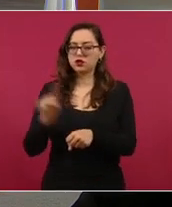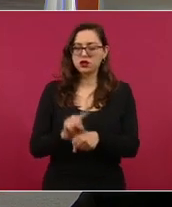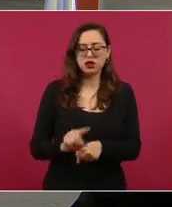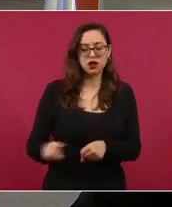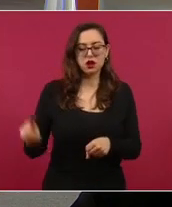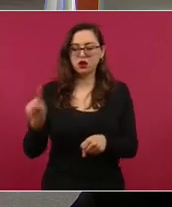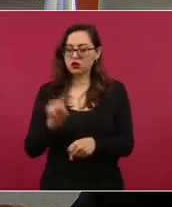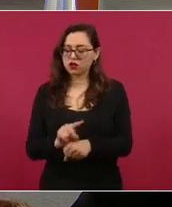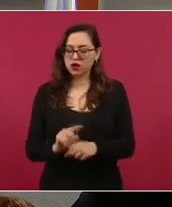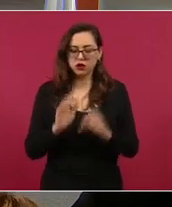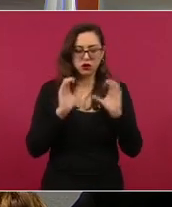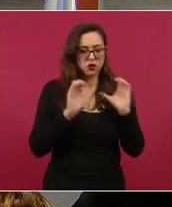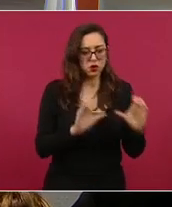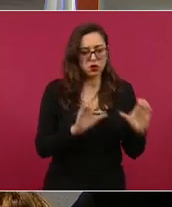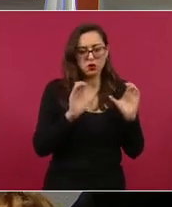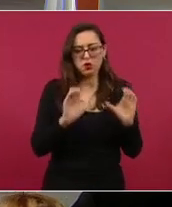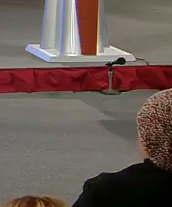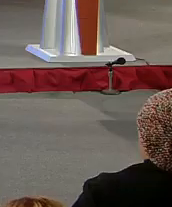y